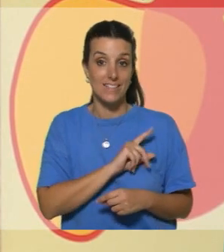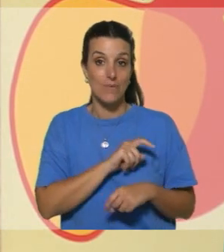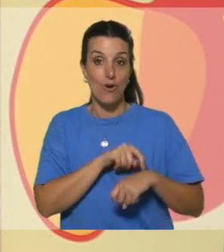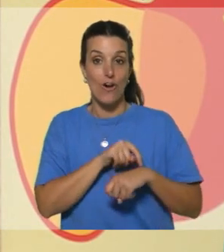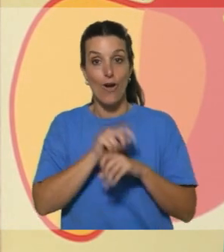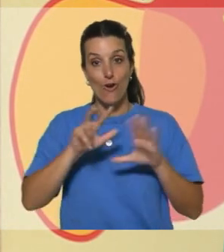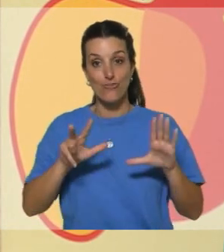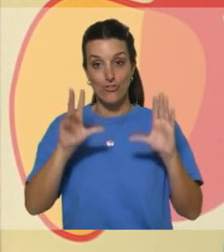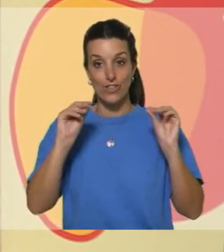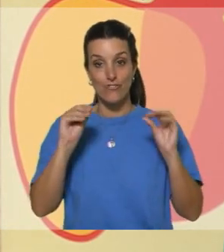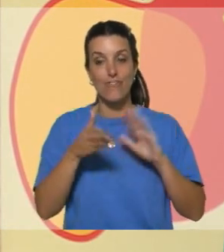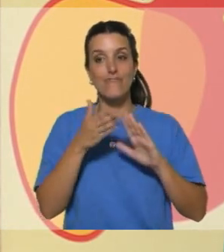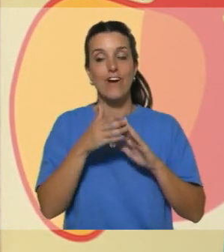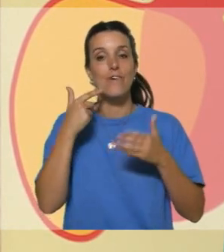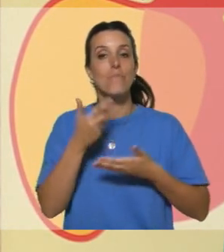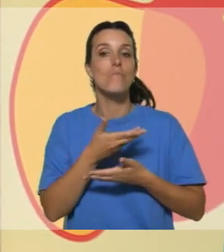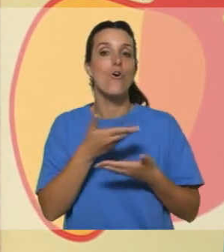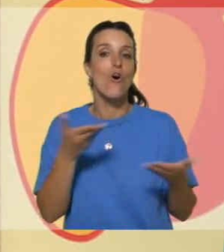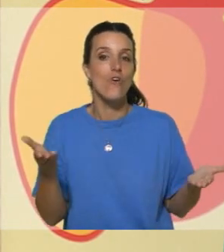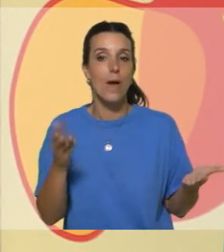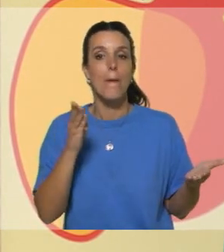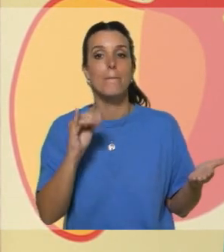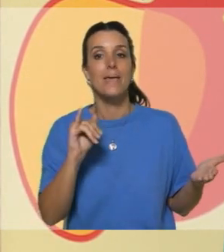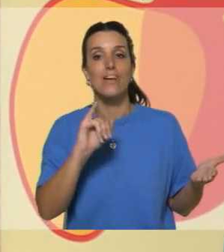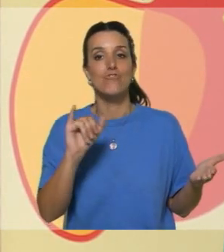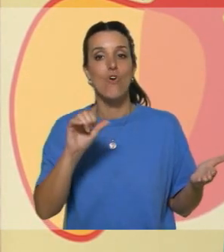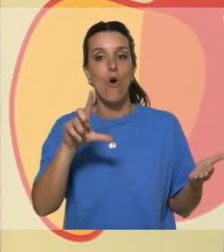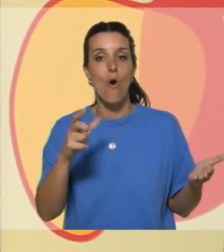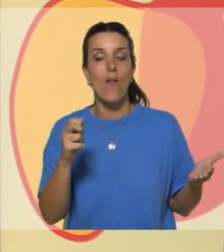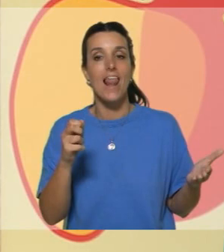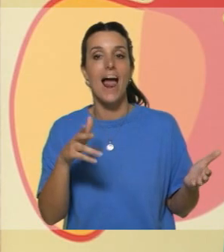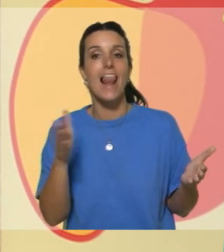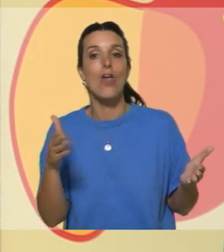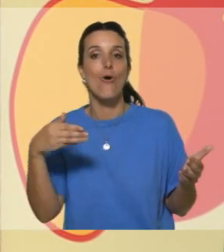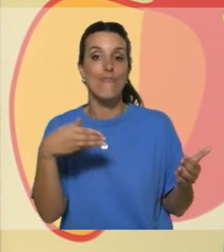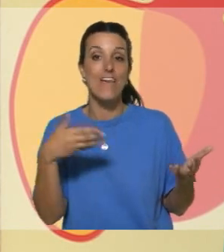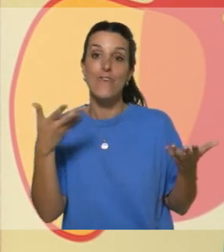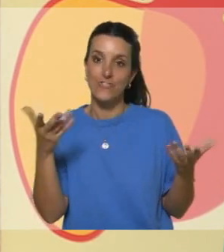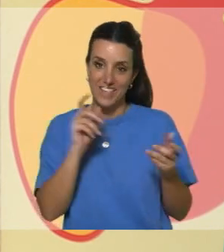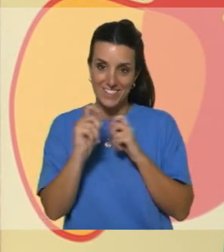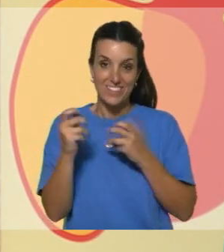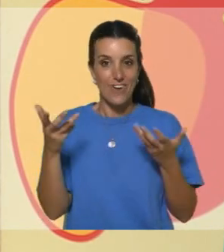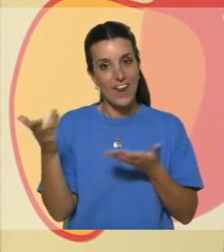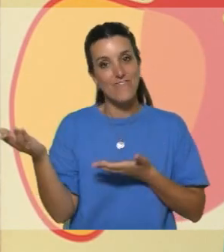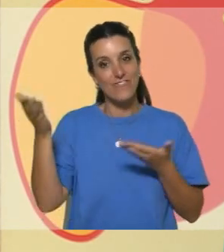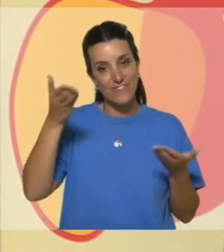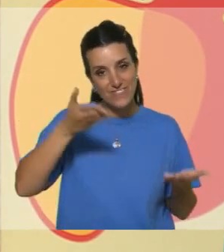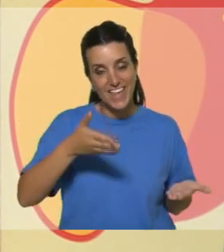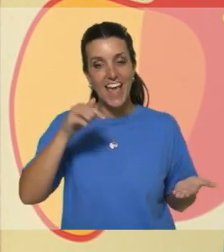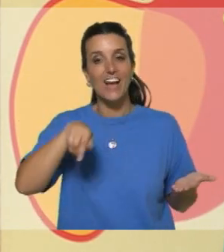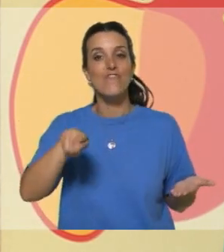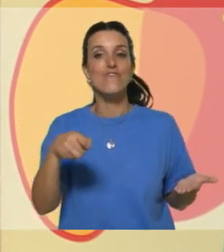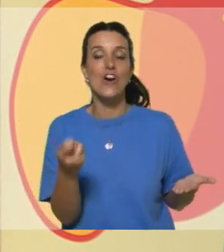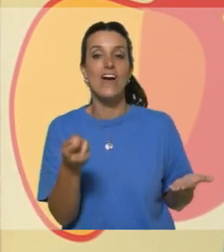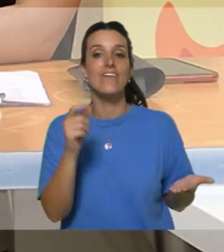20 horas, para hacer este espectáculo Piazzolla Lado B, Estamos Todos por el Tango. Y para hablar acerca de esto, es que recibimos en Basta de Cháchara